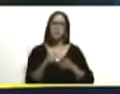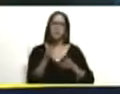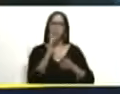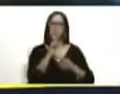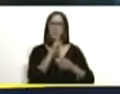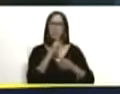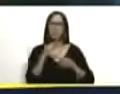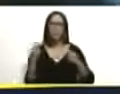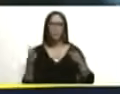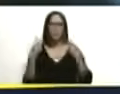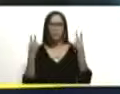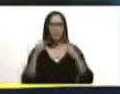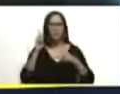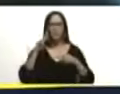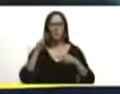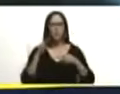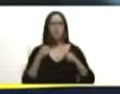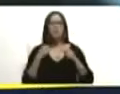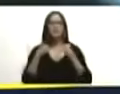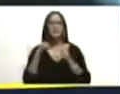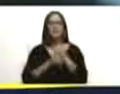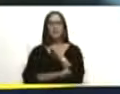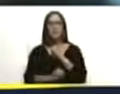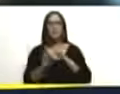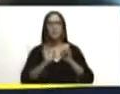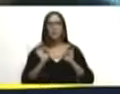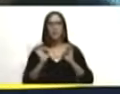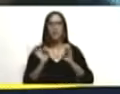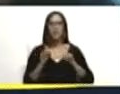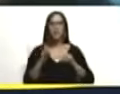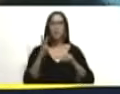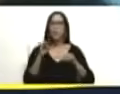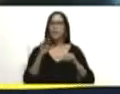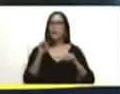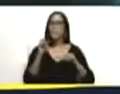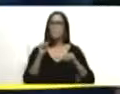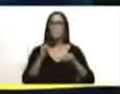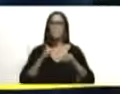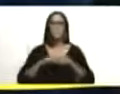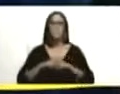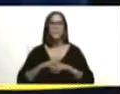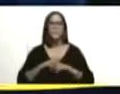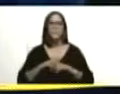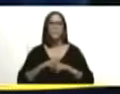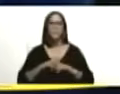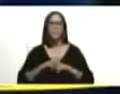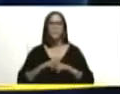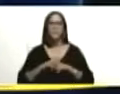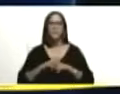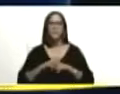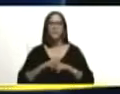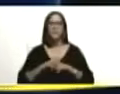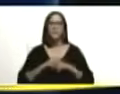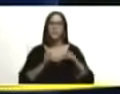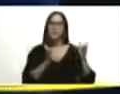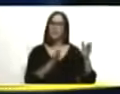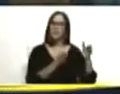que jamás será mancillado ni traicionado por nadie. William Izarra. Y a la